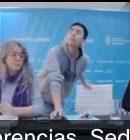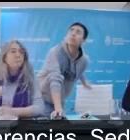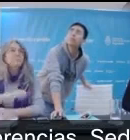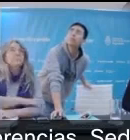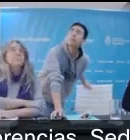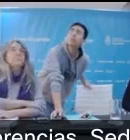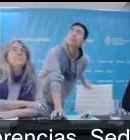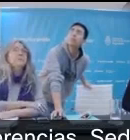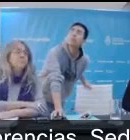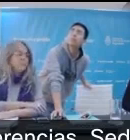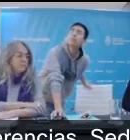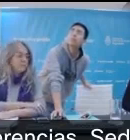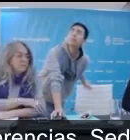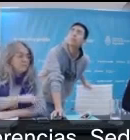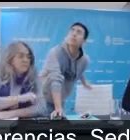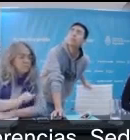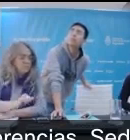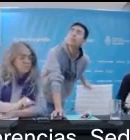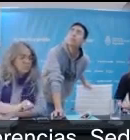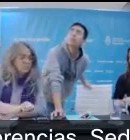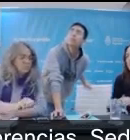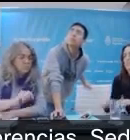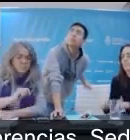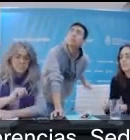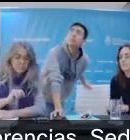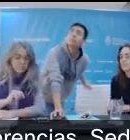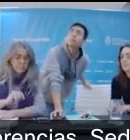consumo. ¿Estamos pasando?